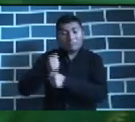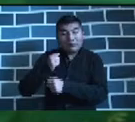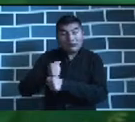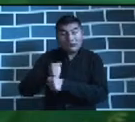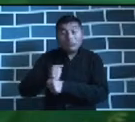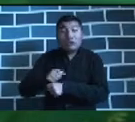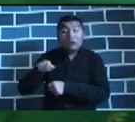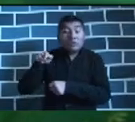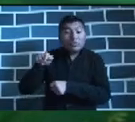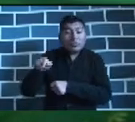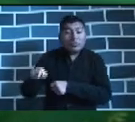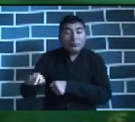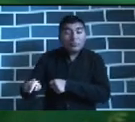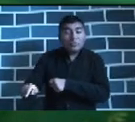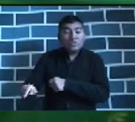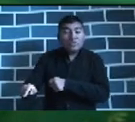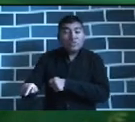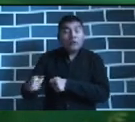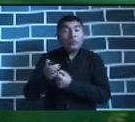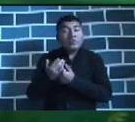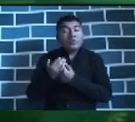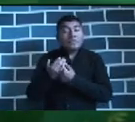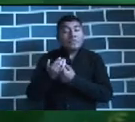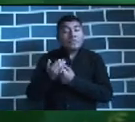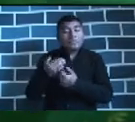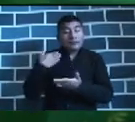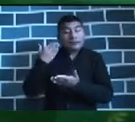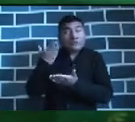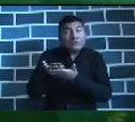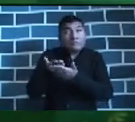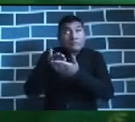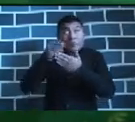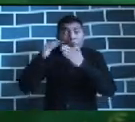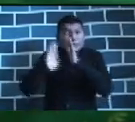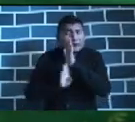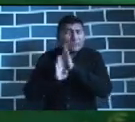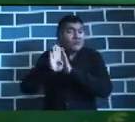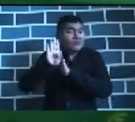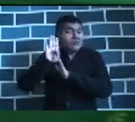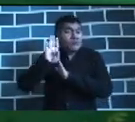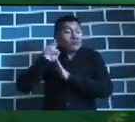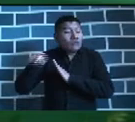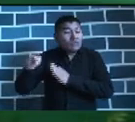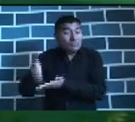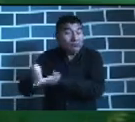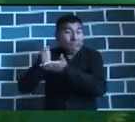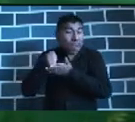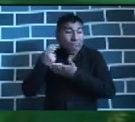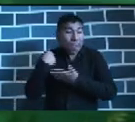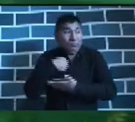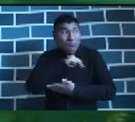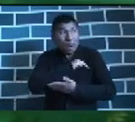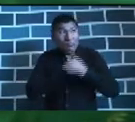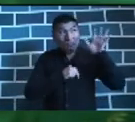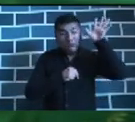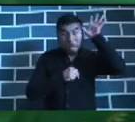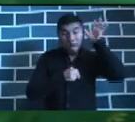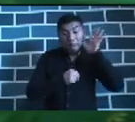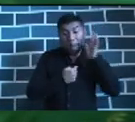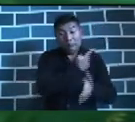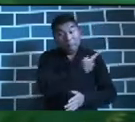tienes que llegar tu muy alto para ayudarnos también a nosotros